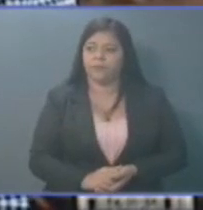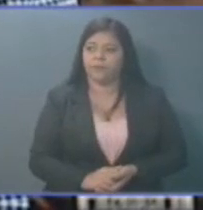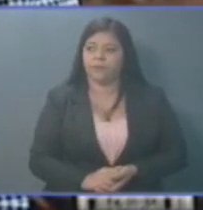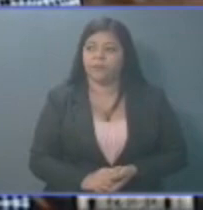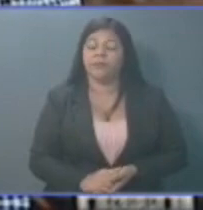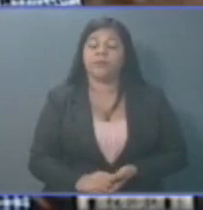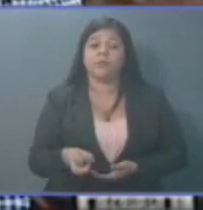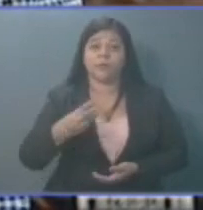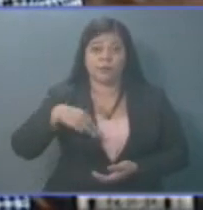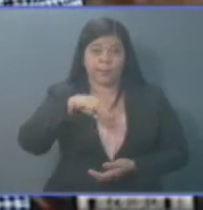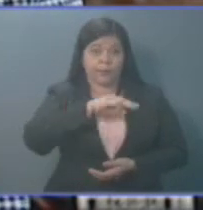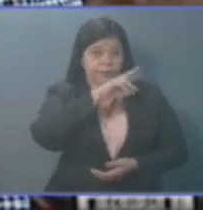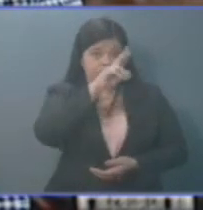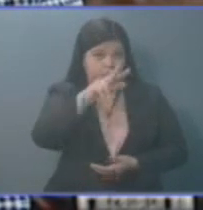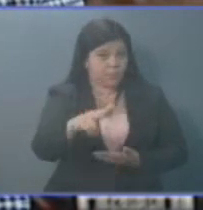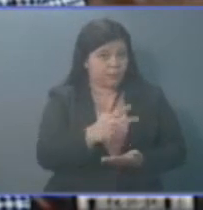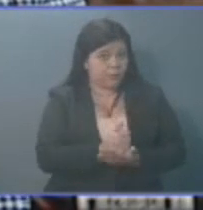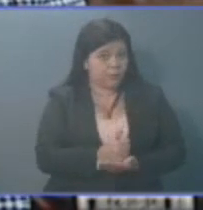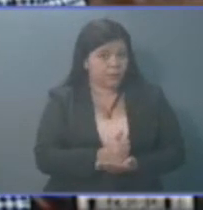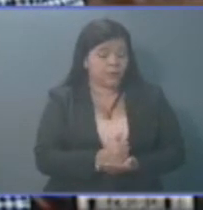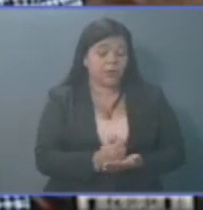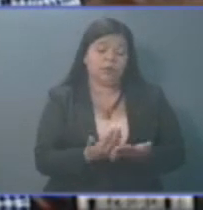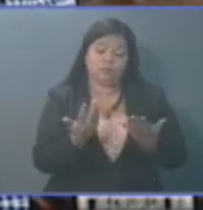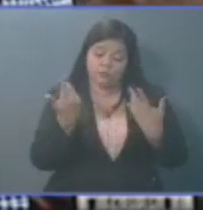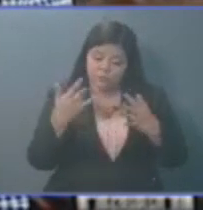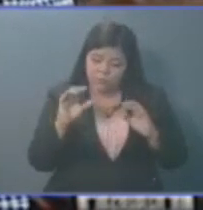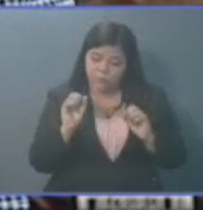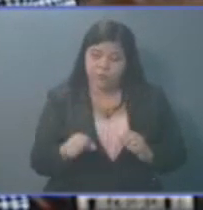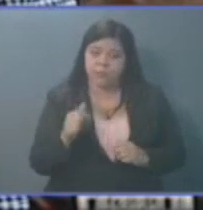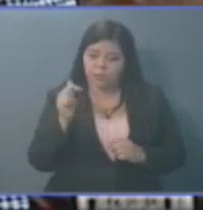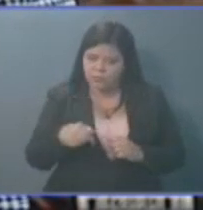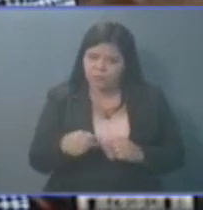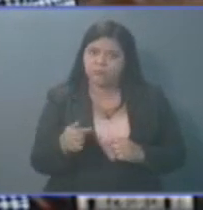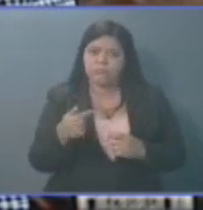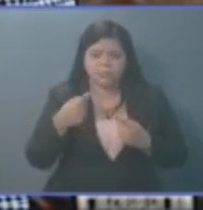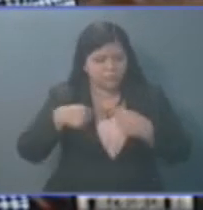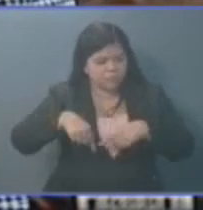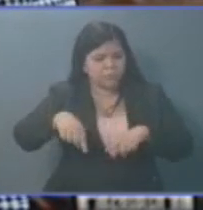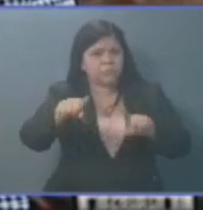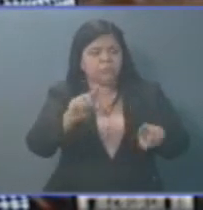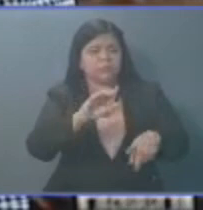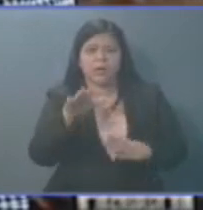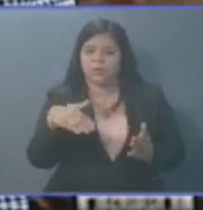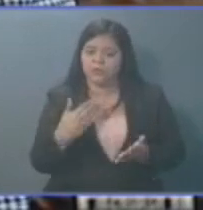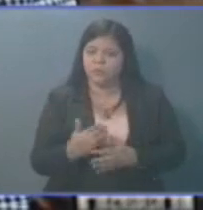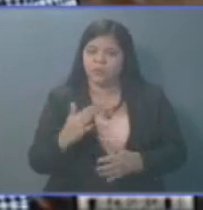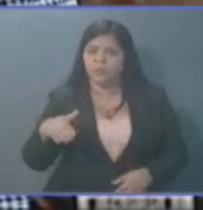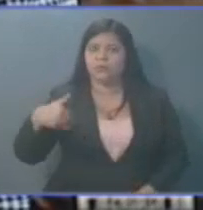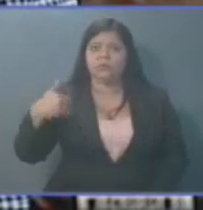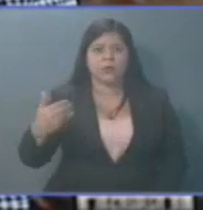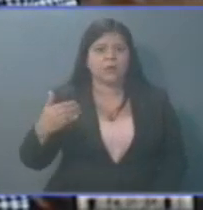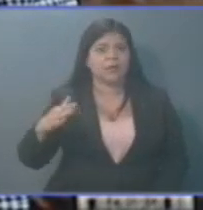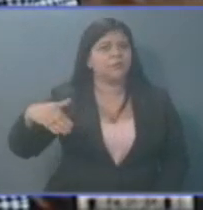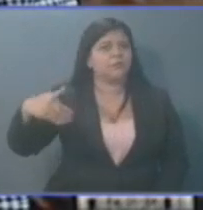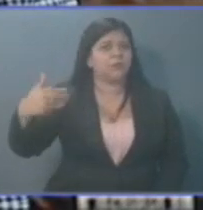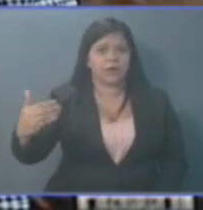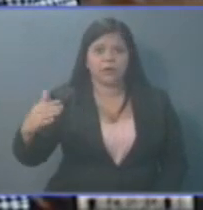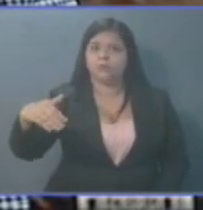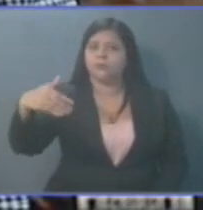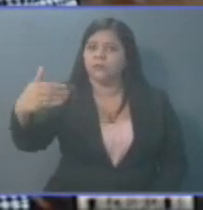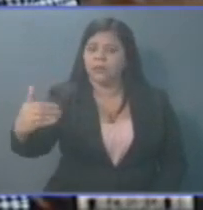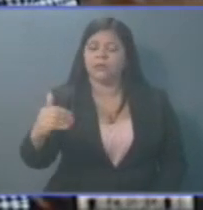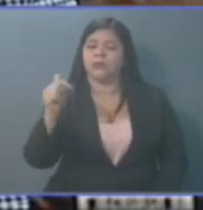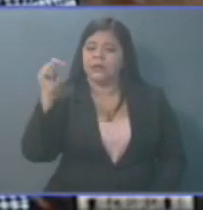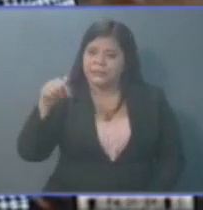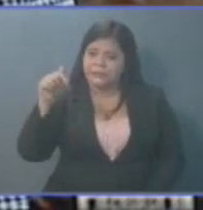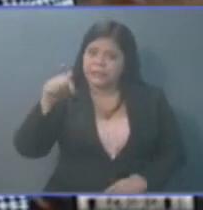El Ministerio de Hacienda deberá incluir en lo sucesivo a cada año fiscal el mencionado